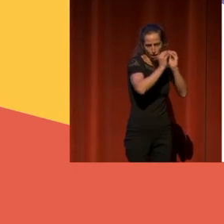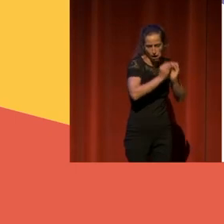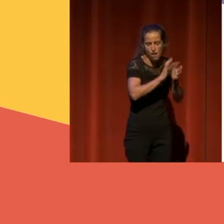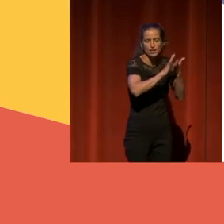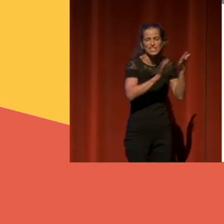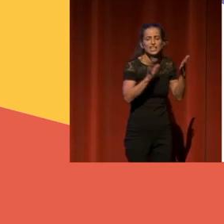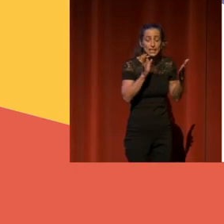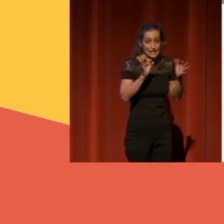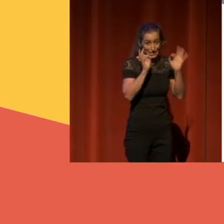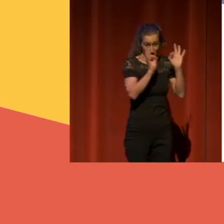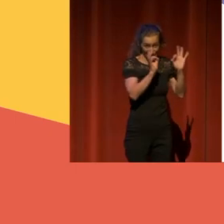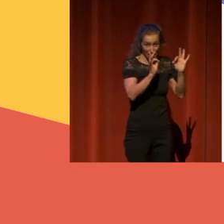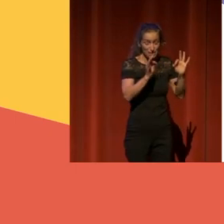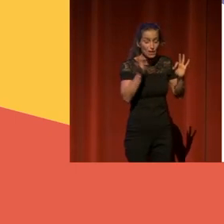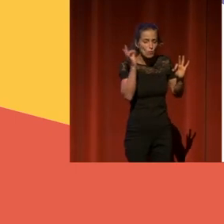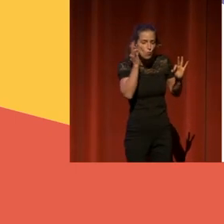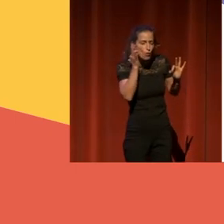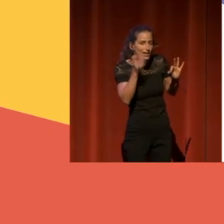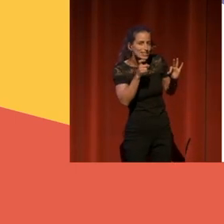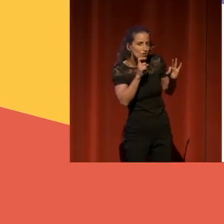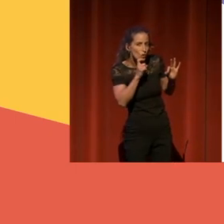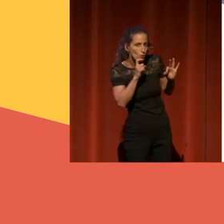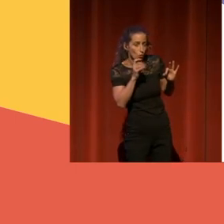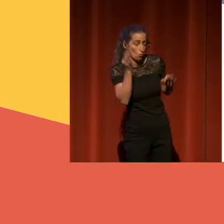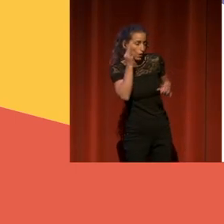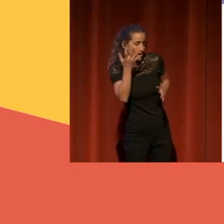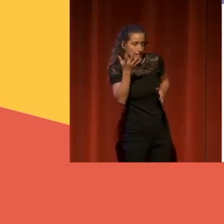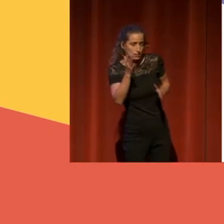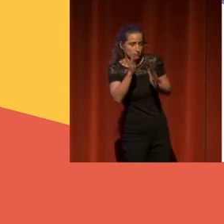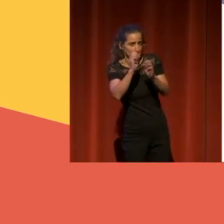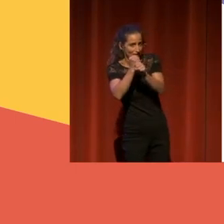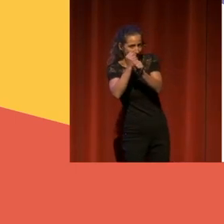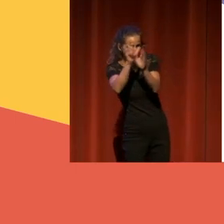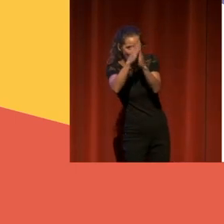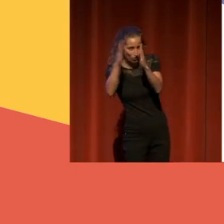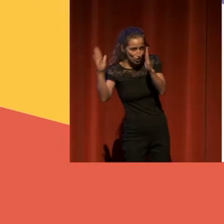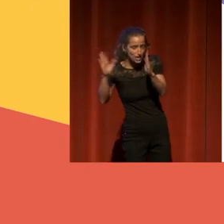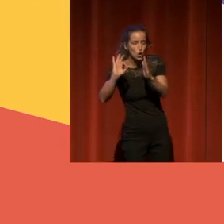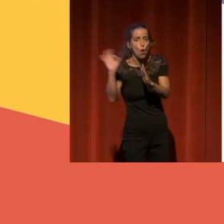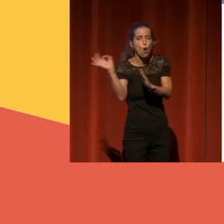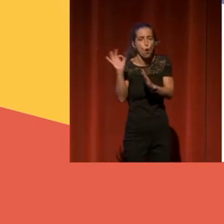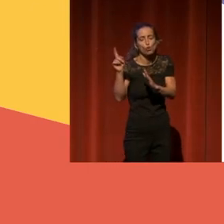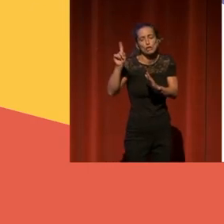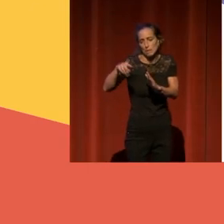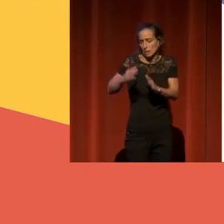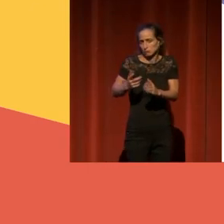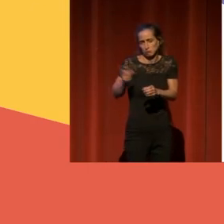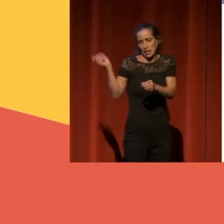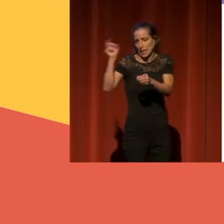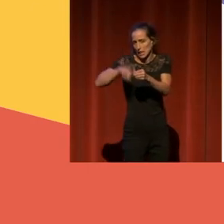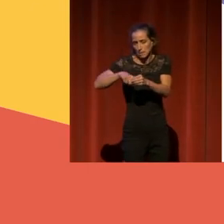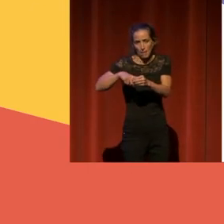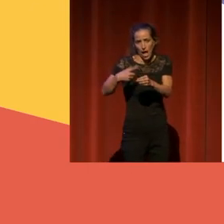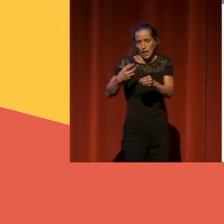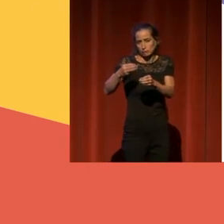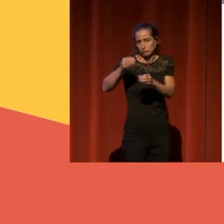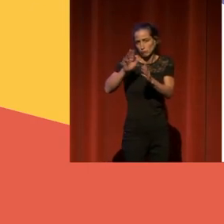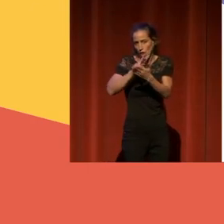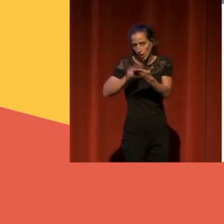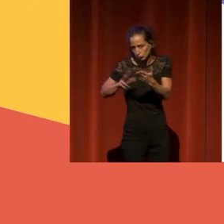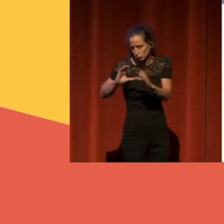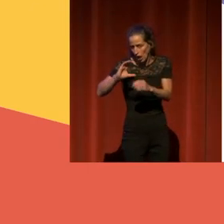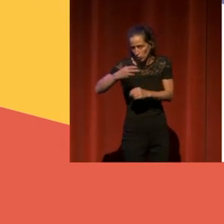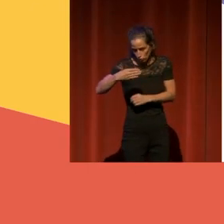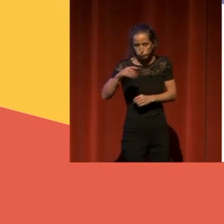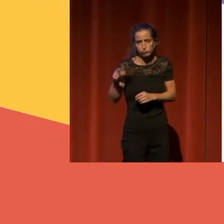mujeres, ¿no? Las mujeres que son bibliotecarias o las mujeres que son participantes, miembros del club de lectura. El proceso de